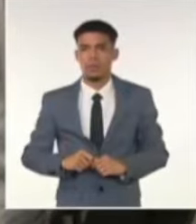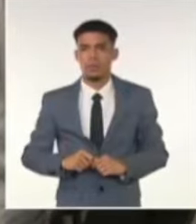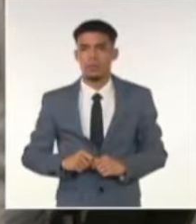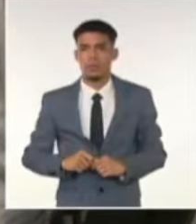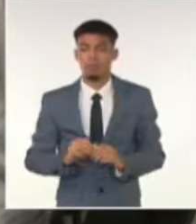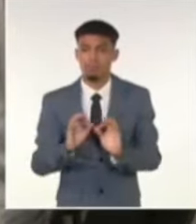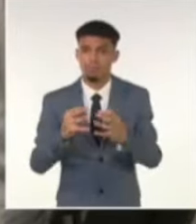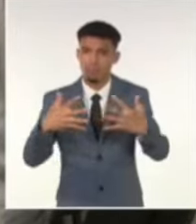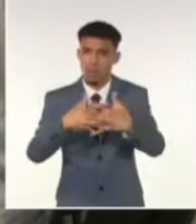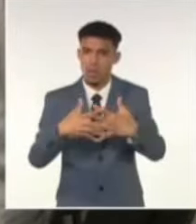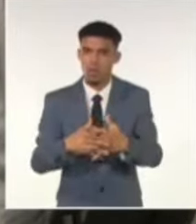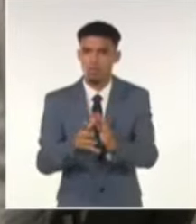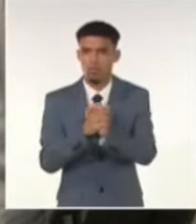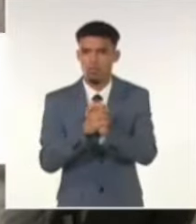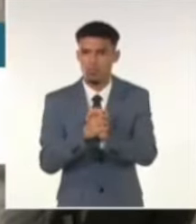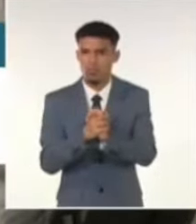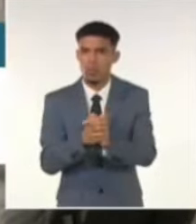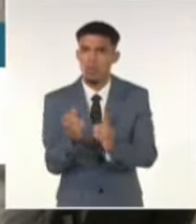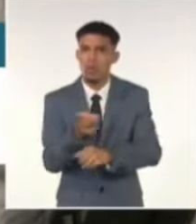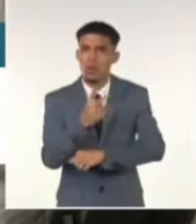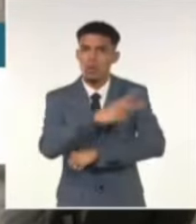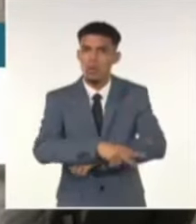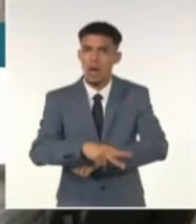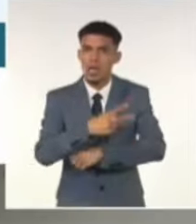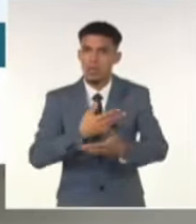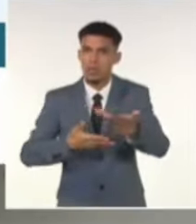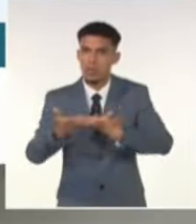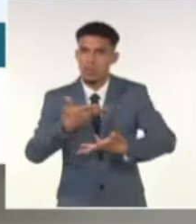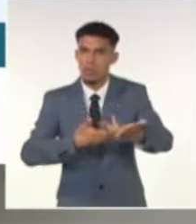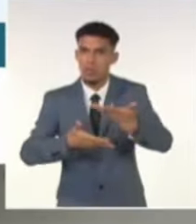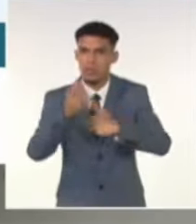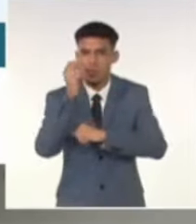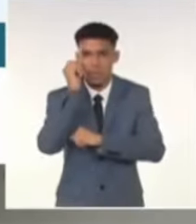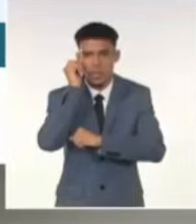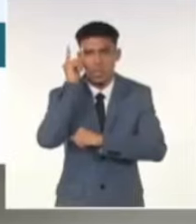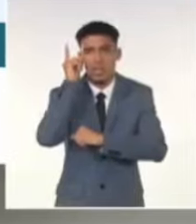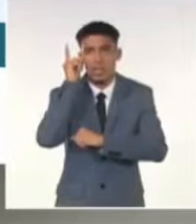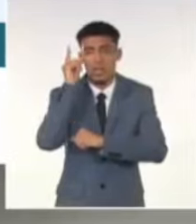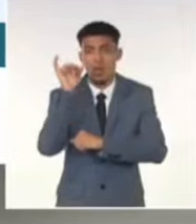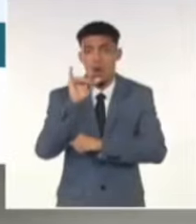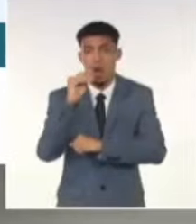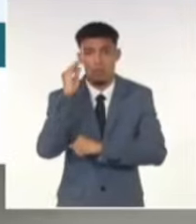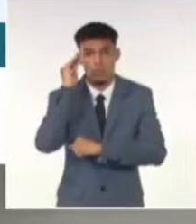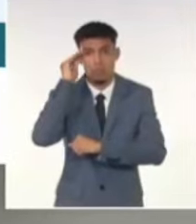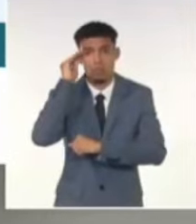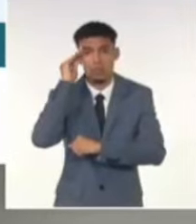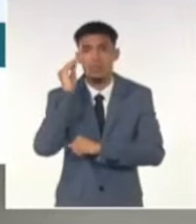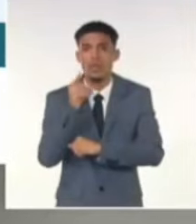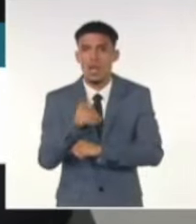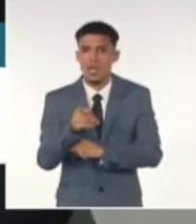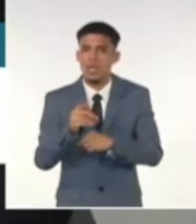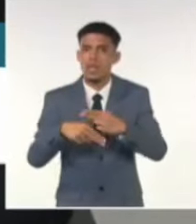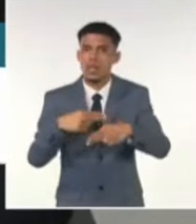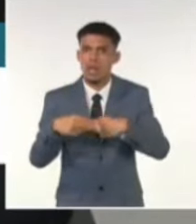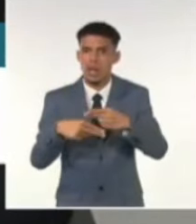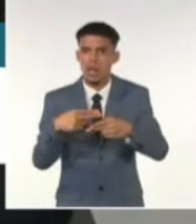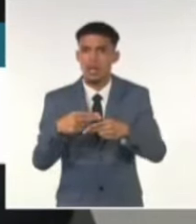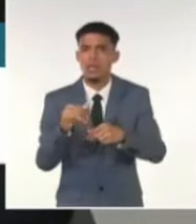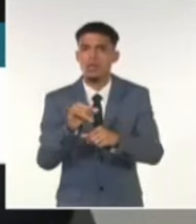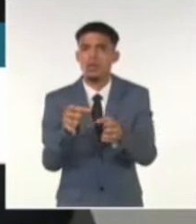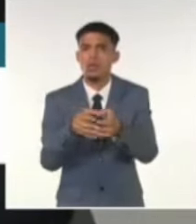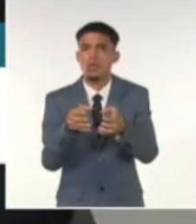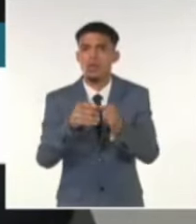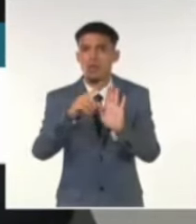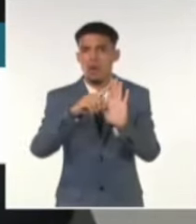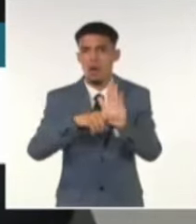Vínculos de amistad, cooperación, intercambios de experiencias y conocimientos consolidan la Federación de Abogados de